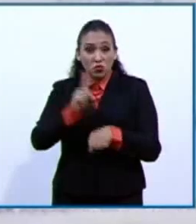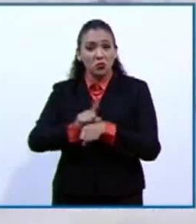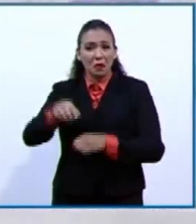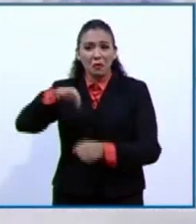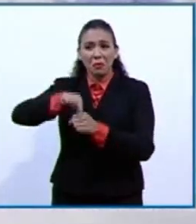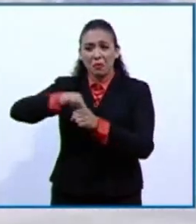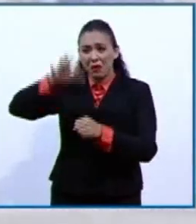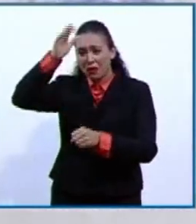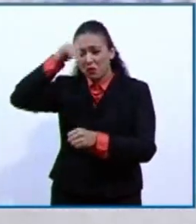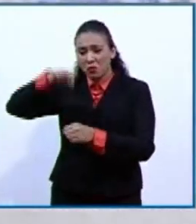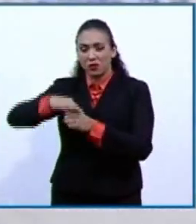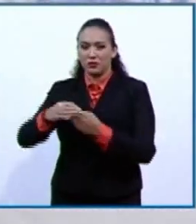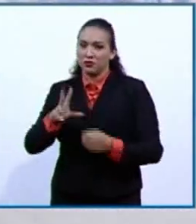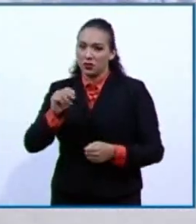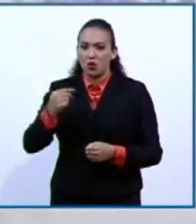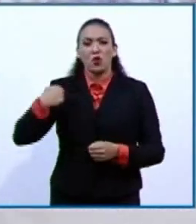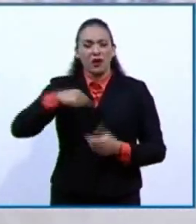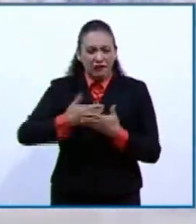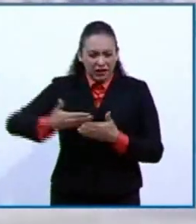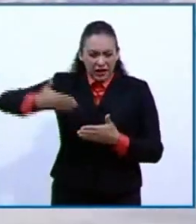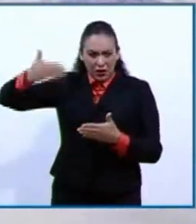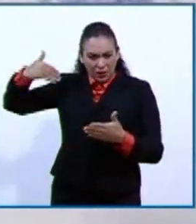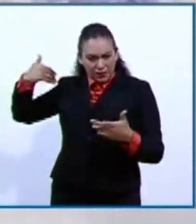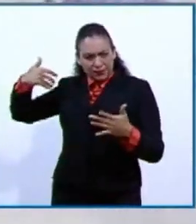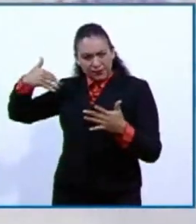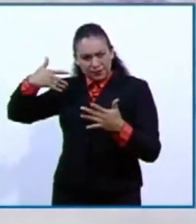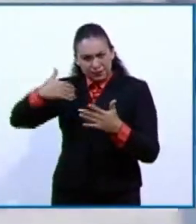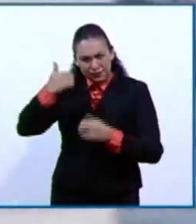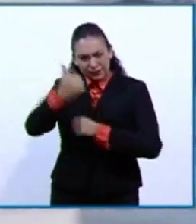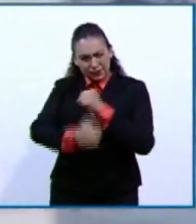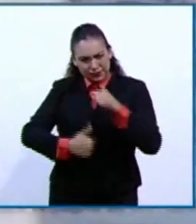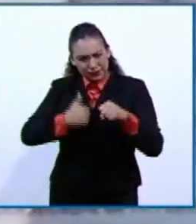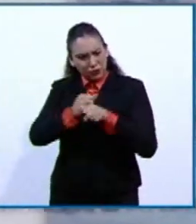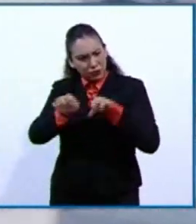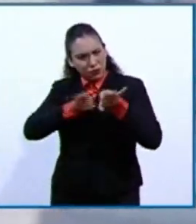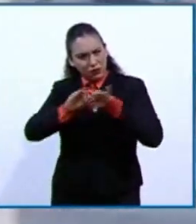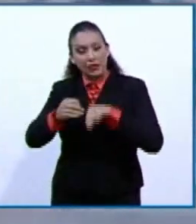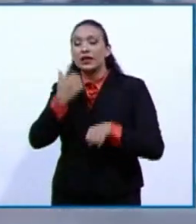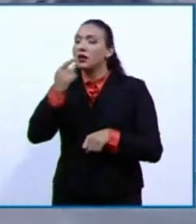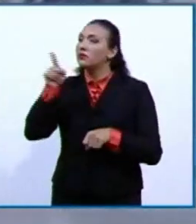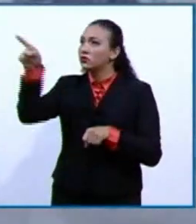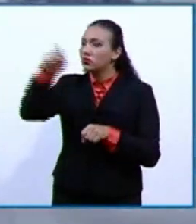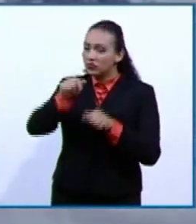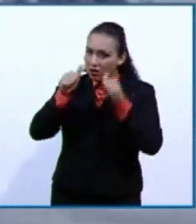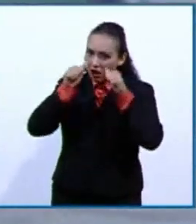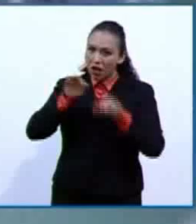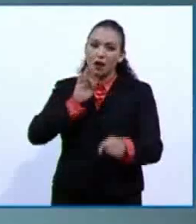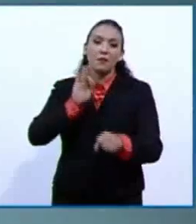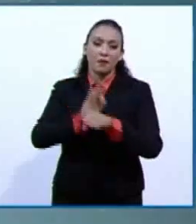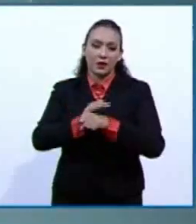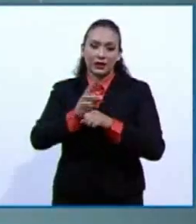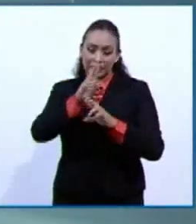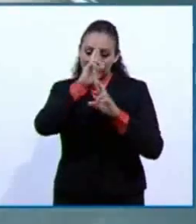se generaron en años y que tienen que ser respetados en toda su amplitud.